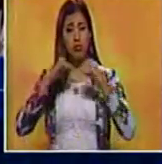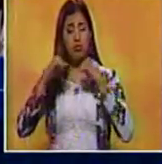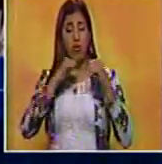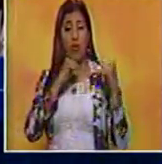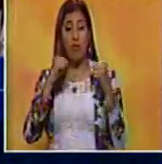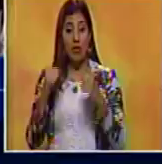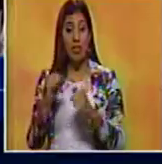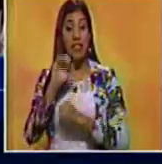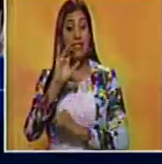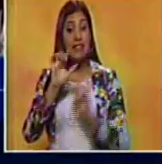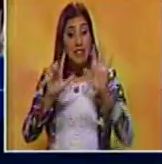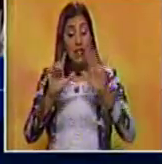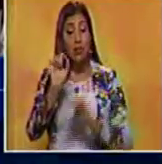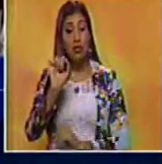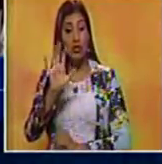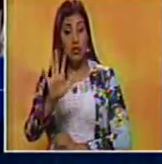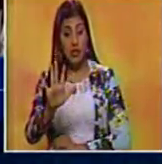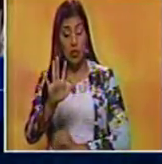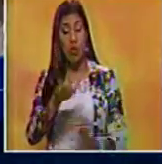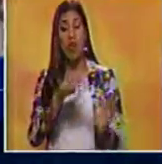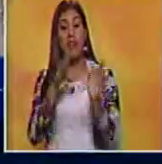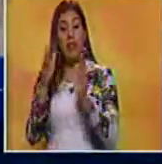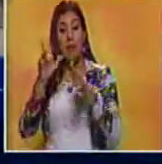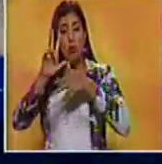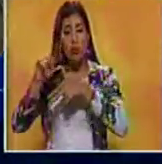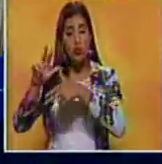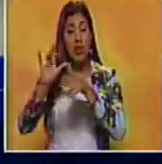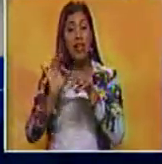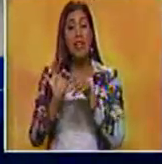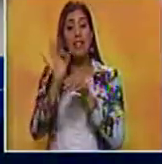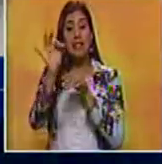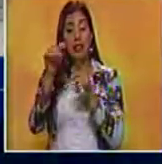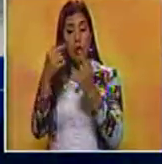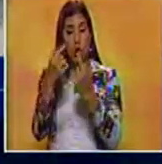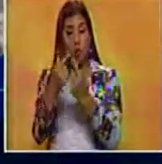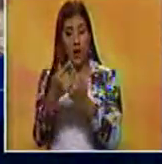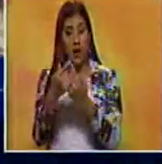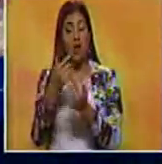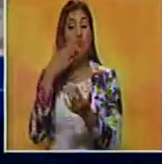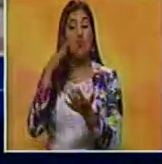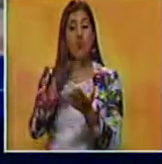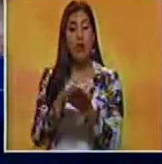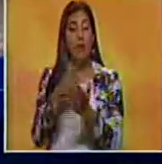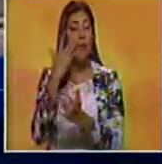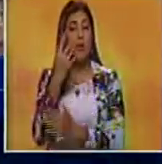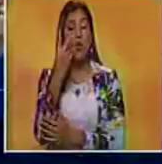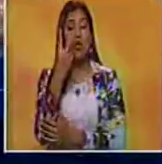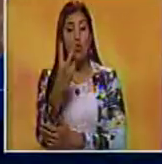magnitud 7.5 y el posterior tsunami en la isla de Celebes, donde murieron